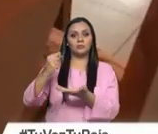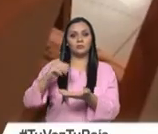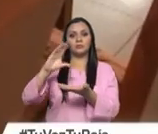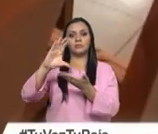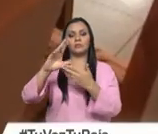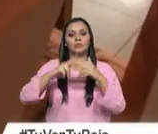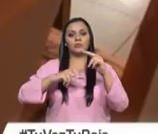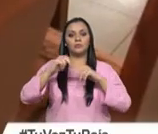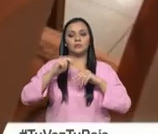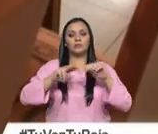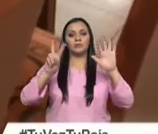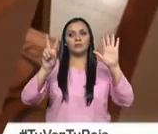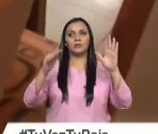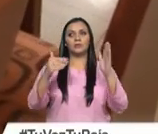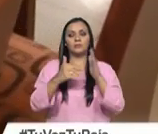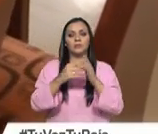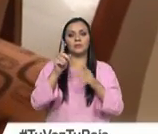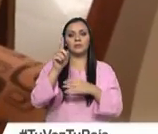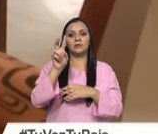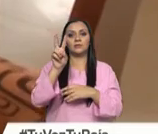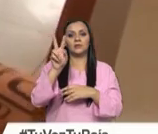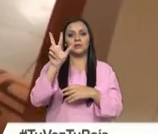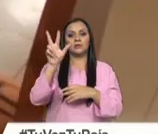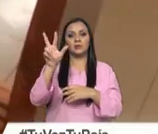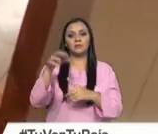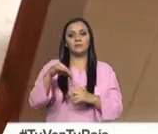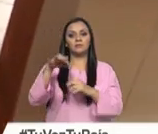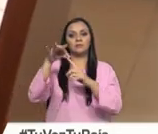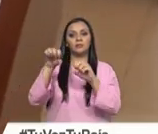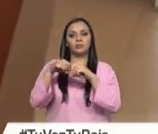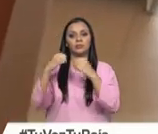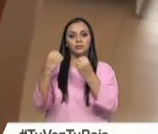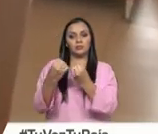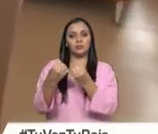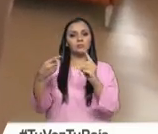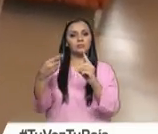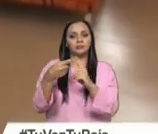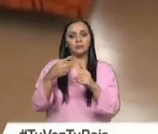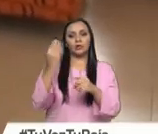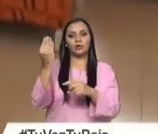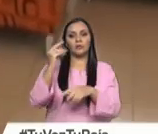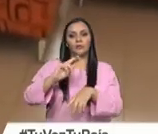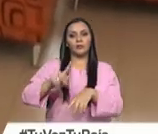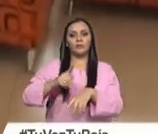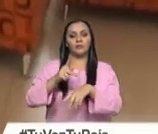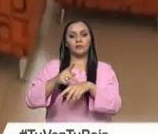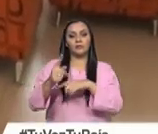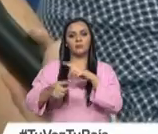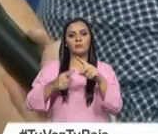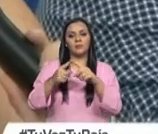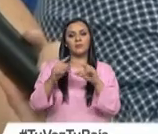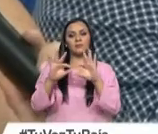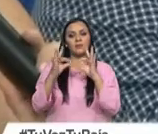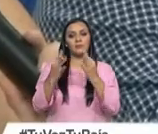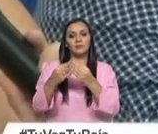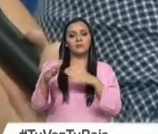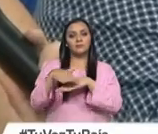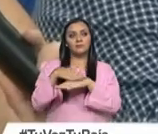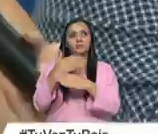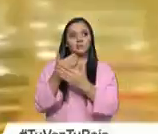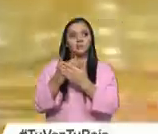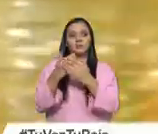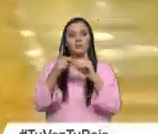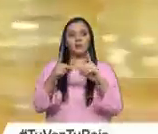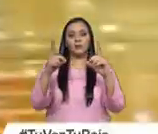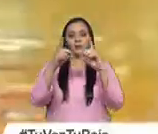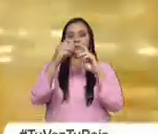de 7.123 viviendas de interés prioritario, destinadas a jóvenes profesionales y familias de clase media. Estos datos los dio a